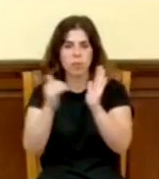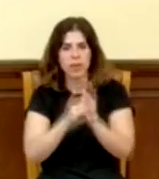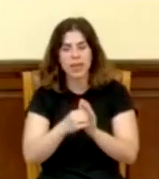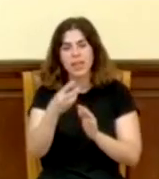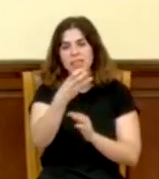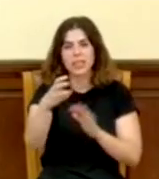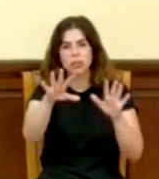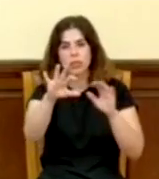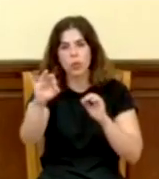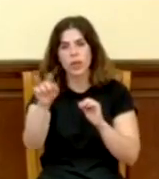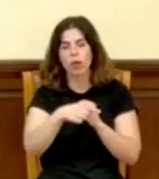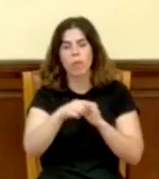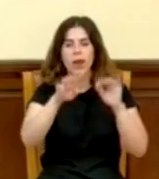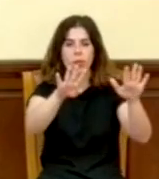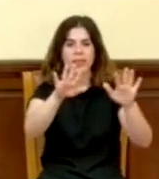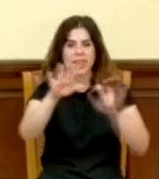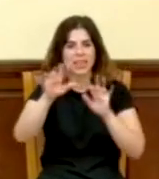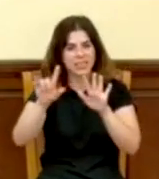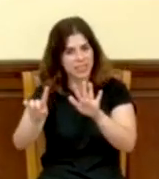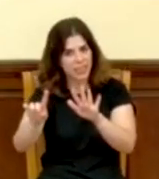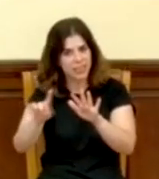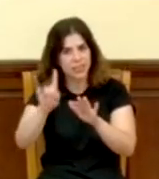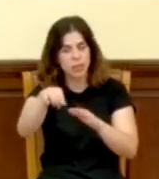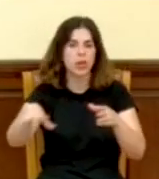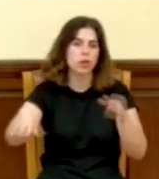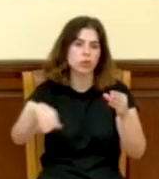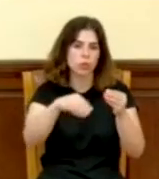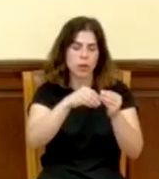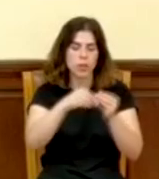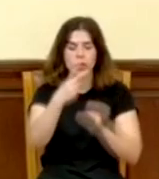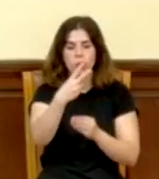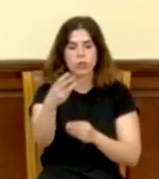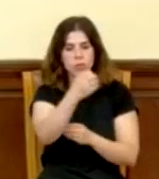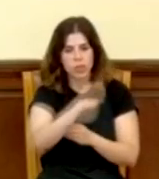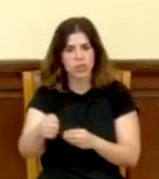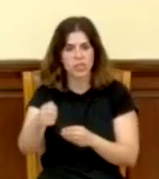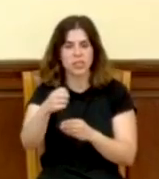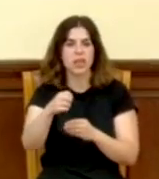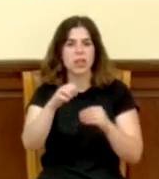2.399.351,96 dividido en suplemento por